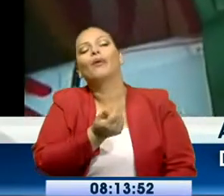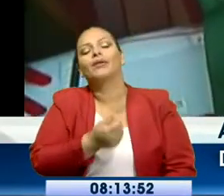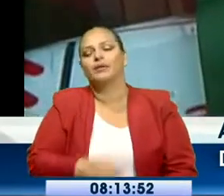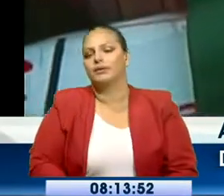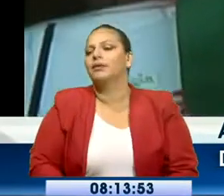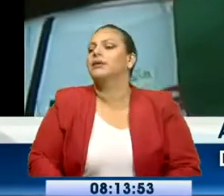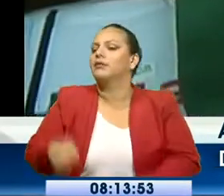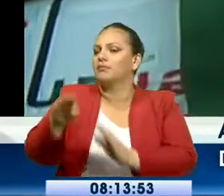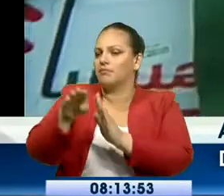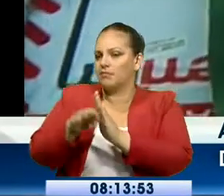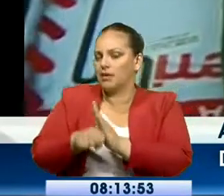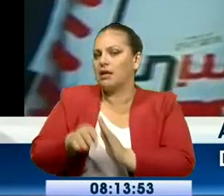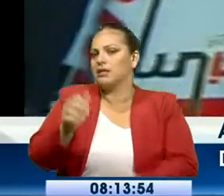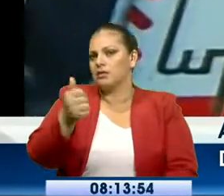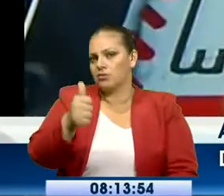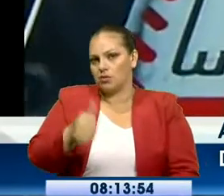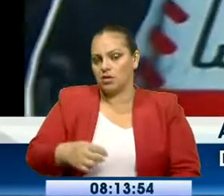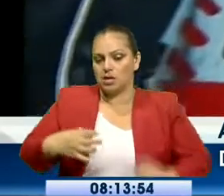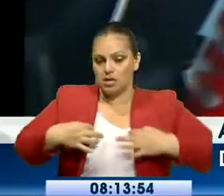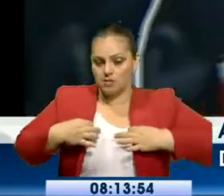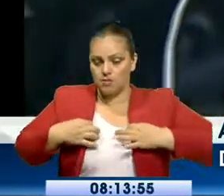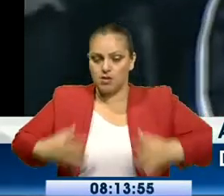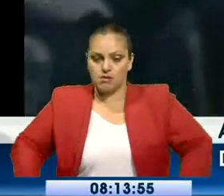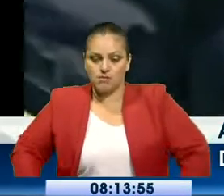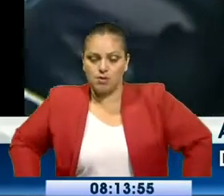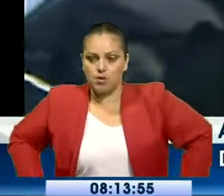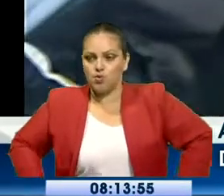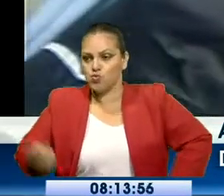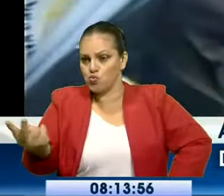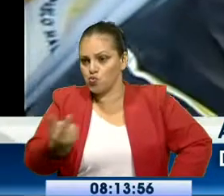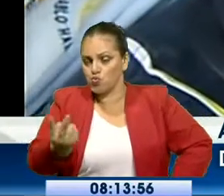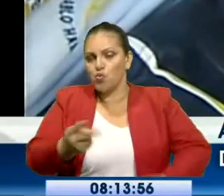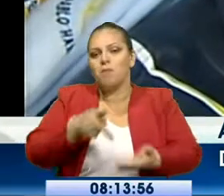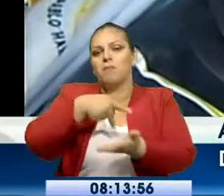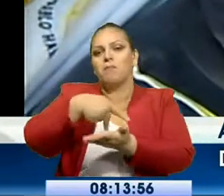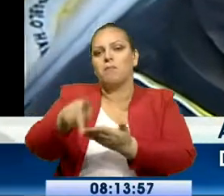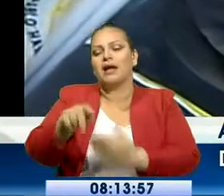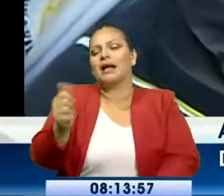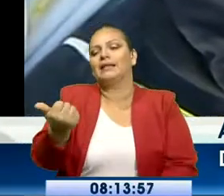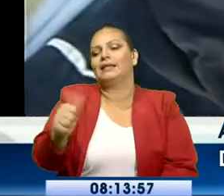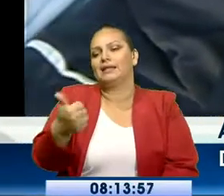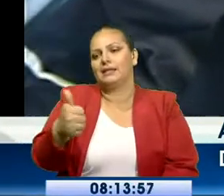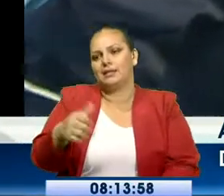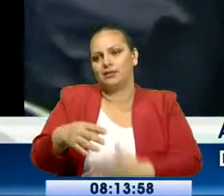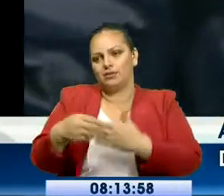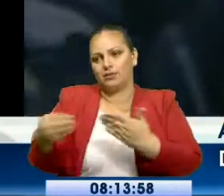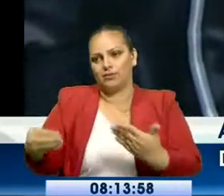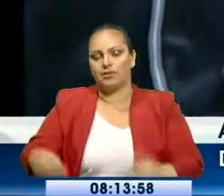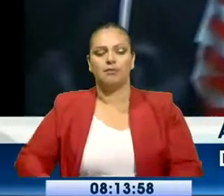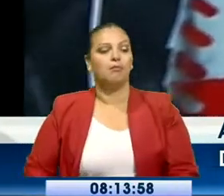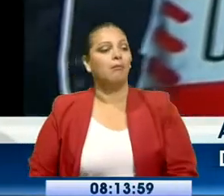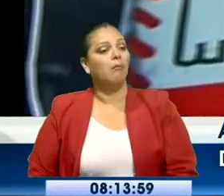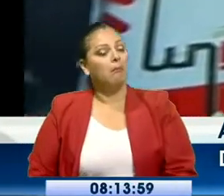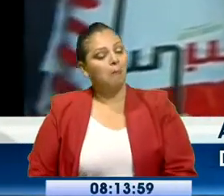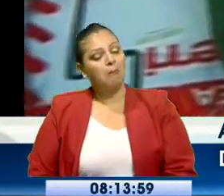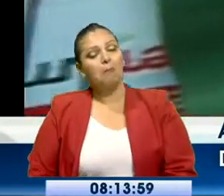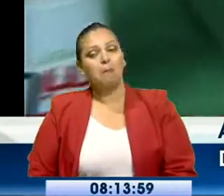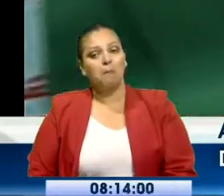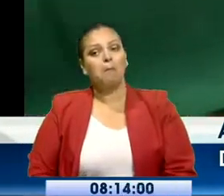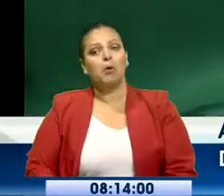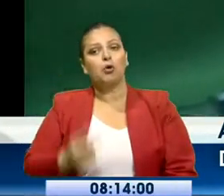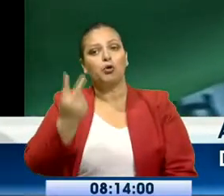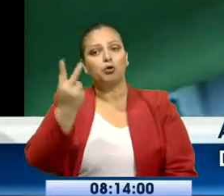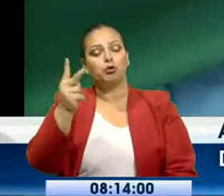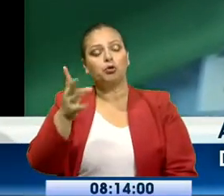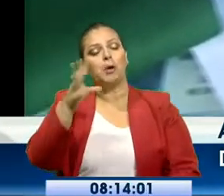dólares la parada perfecto normalmente cuesta 12 dólares un solo dólar y toques iguales platita